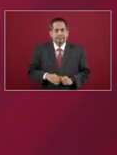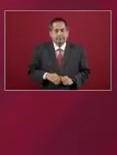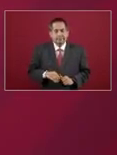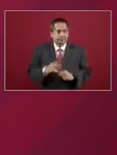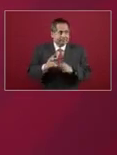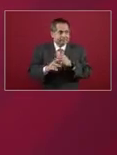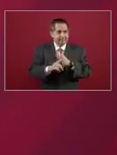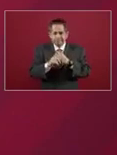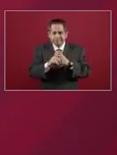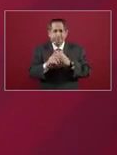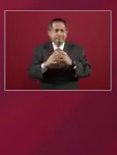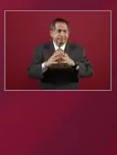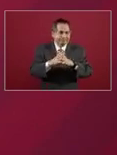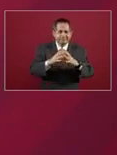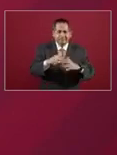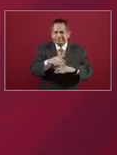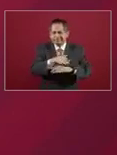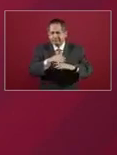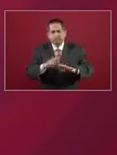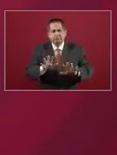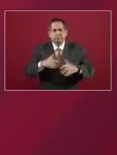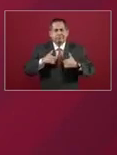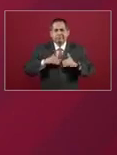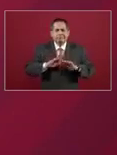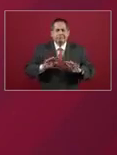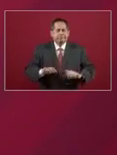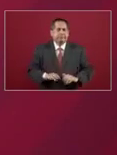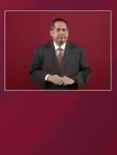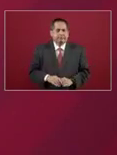meternos en esos asuntos.